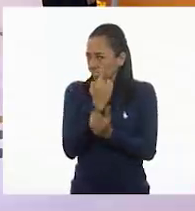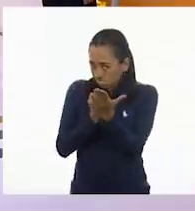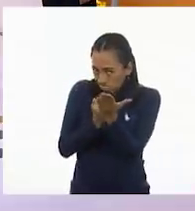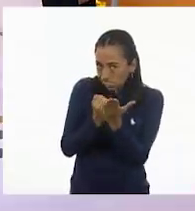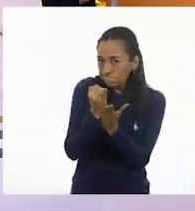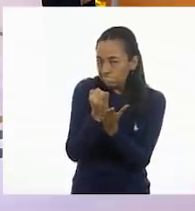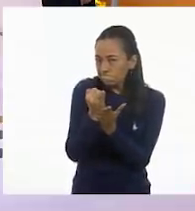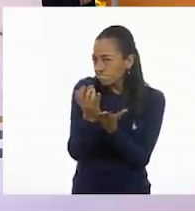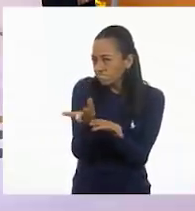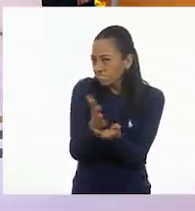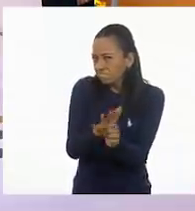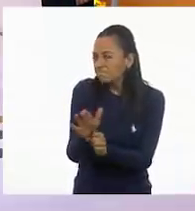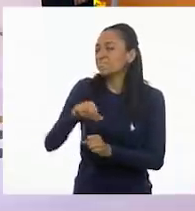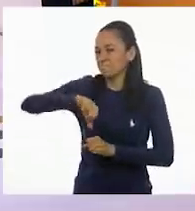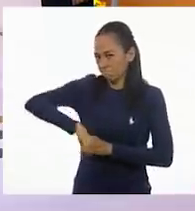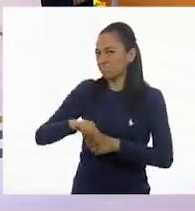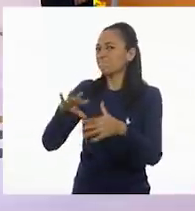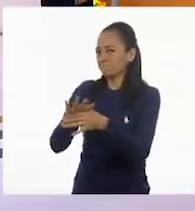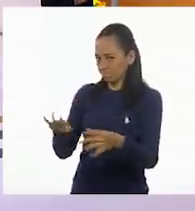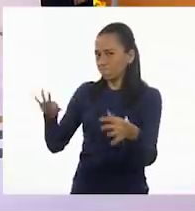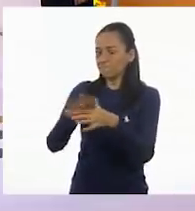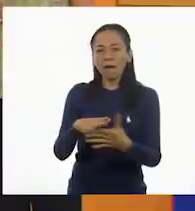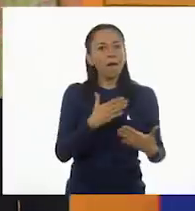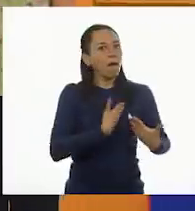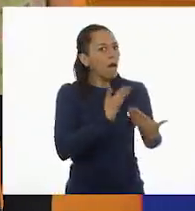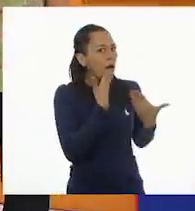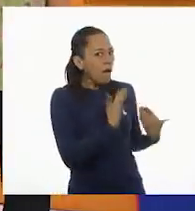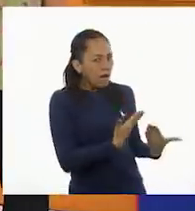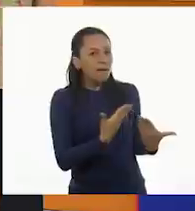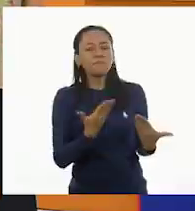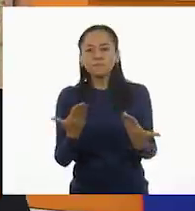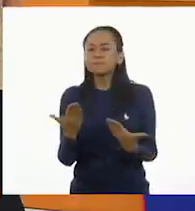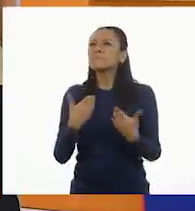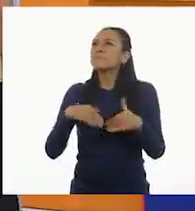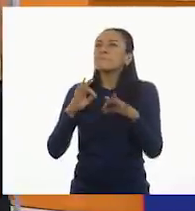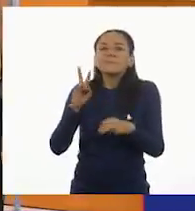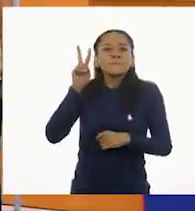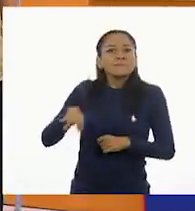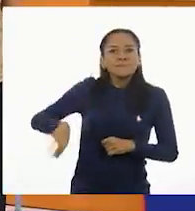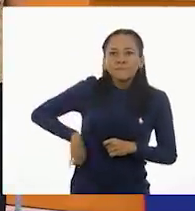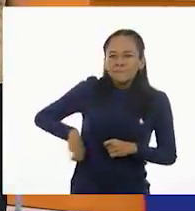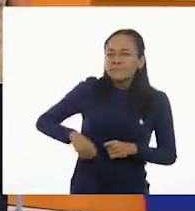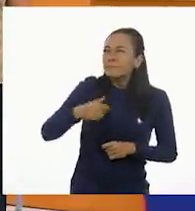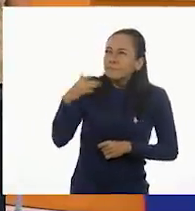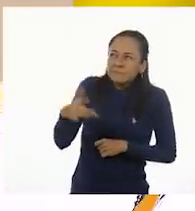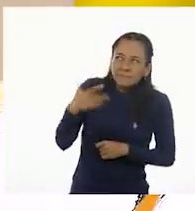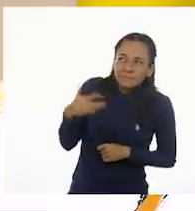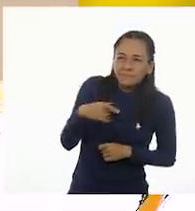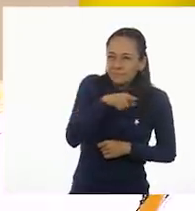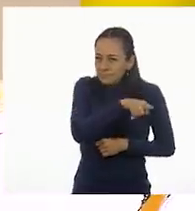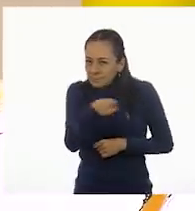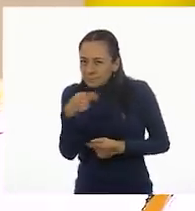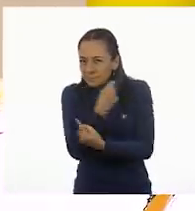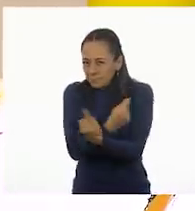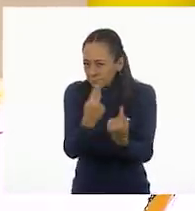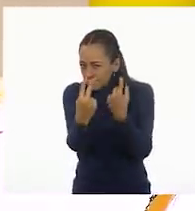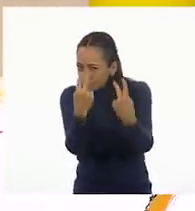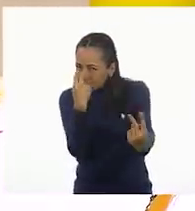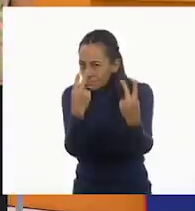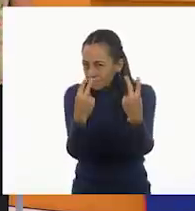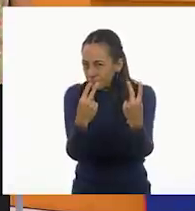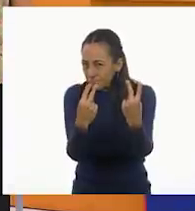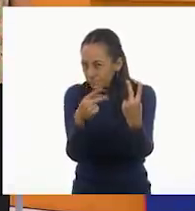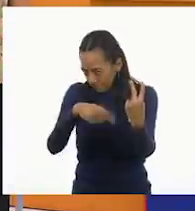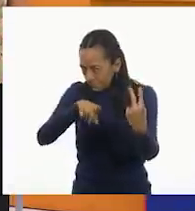Muy interesante, maestra. Yo creo que a las niñas y niños que nos ven, pues también les ha de resultar muy interesante,